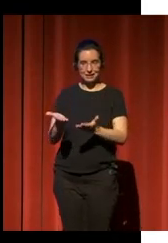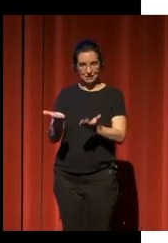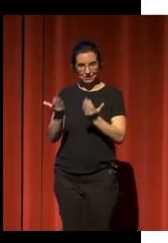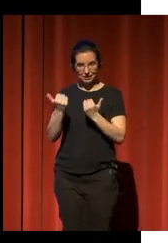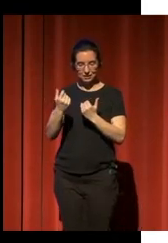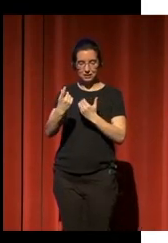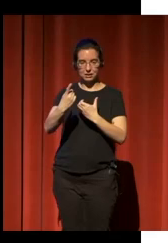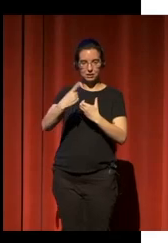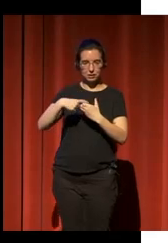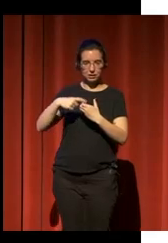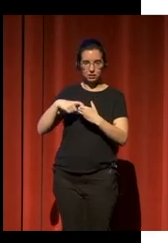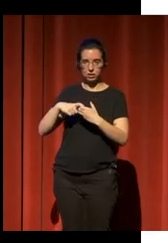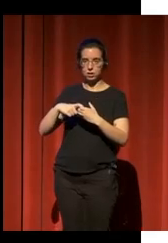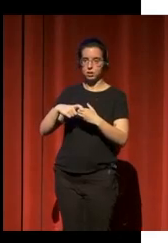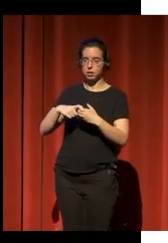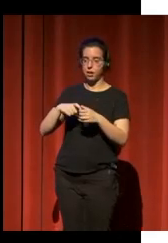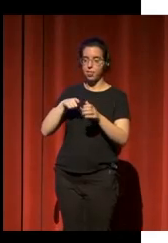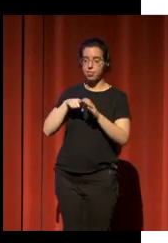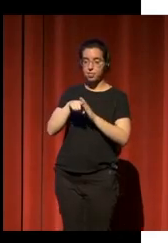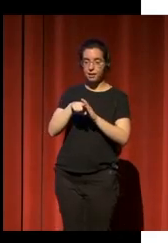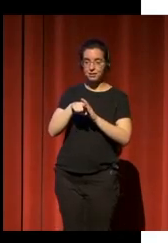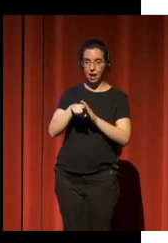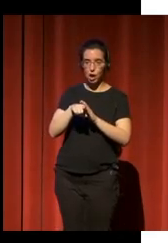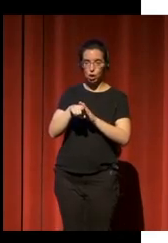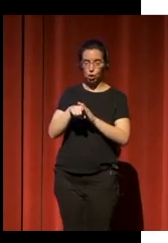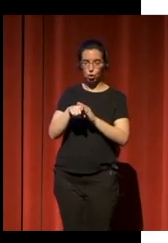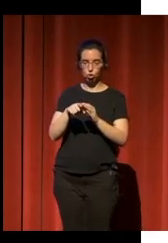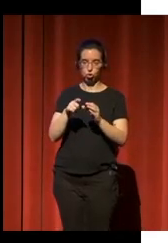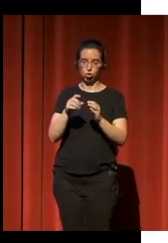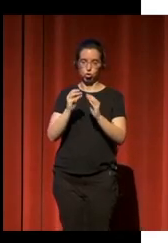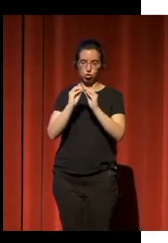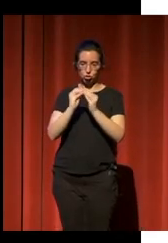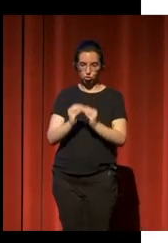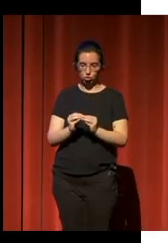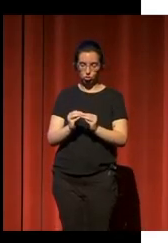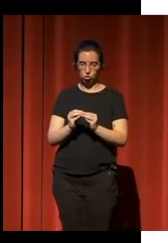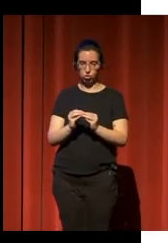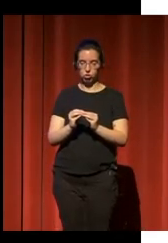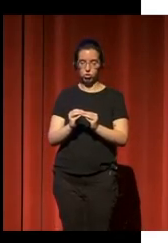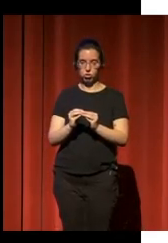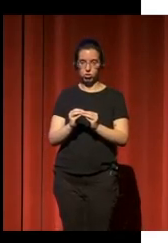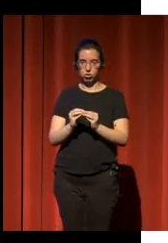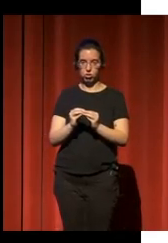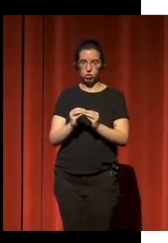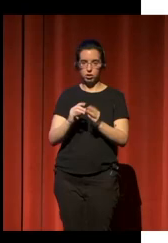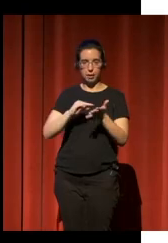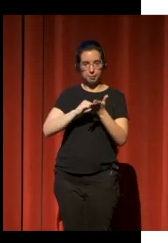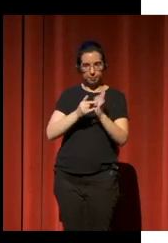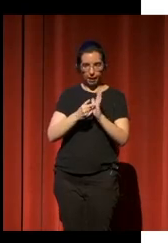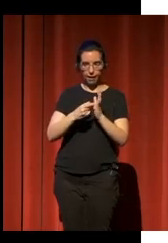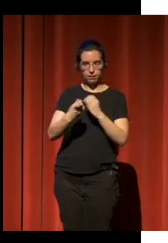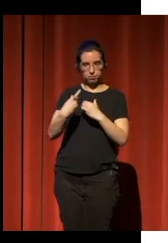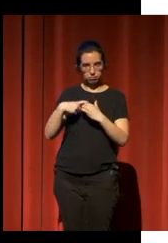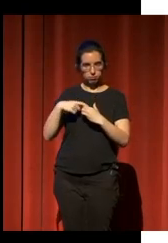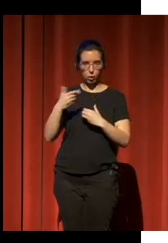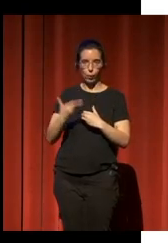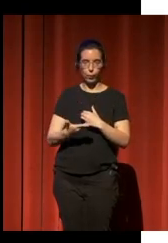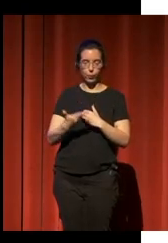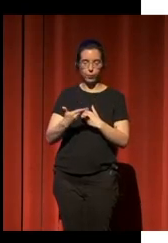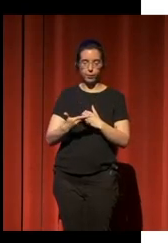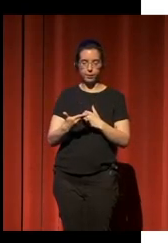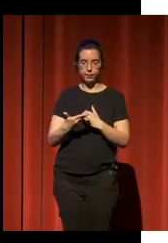digamos en el desarrollo de estos en la en la concepción de estos de estos planes no hay